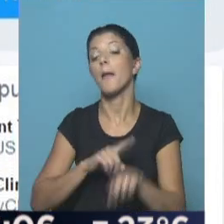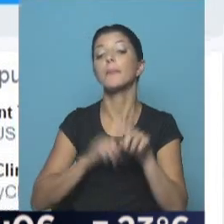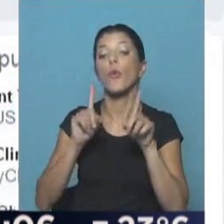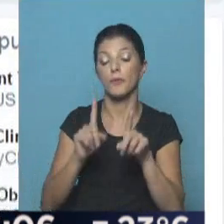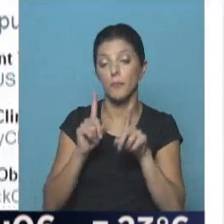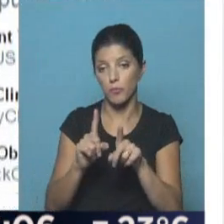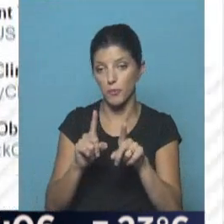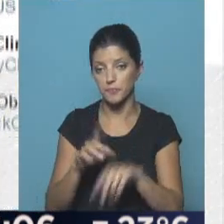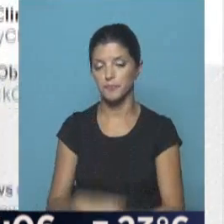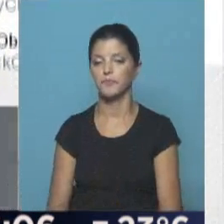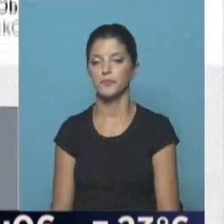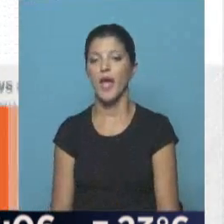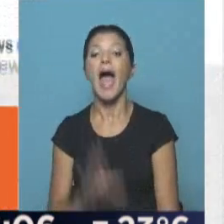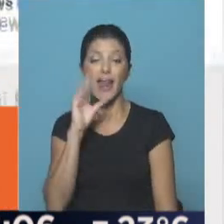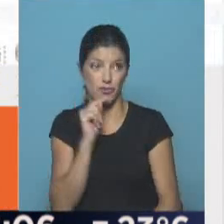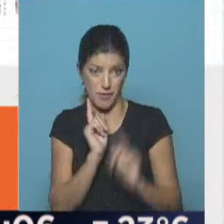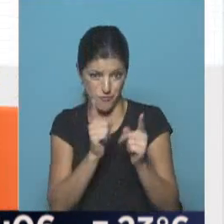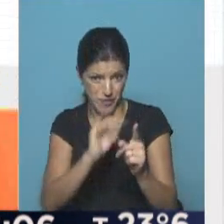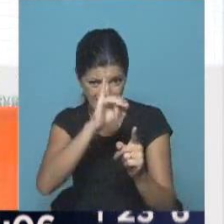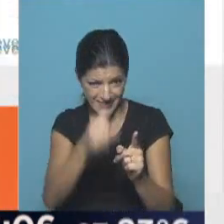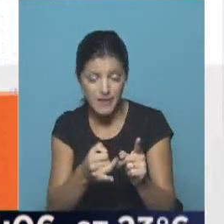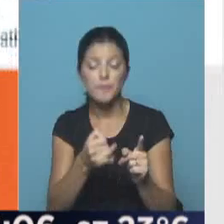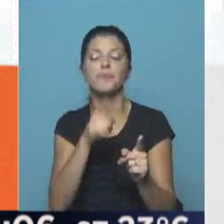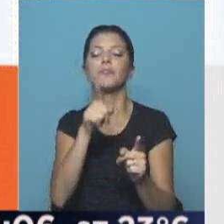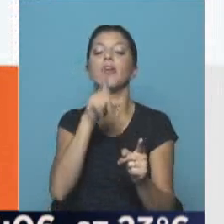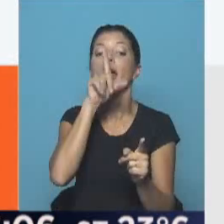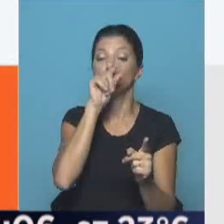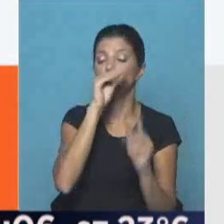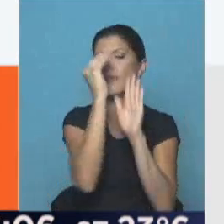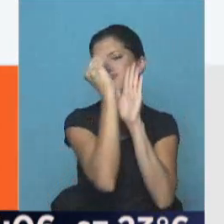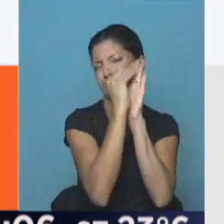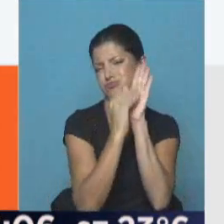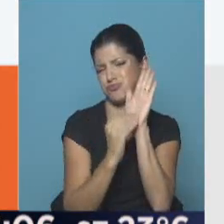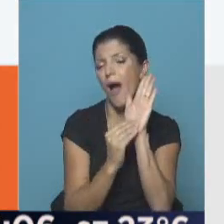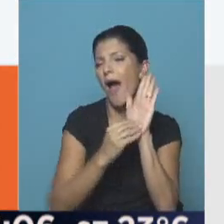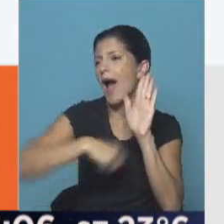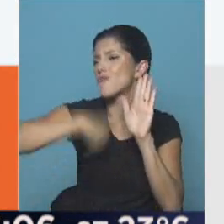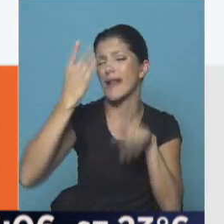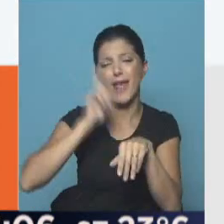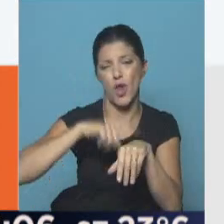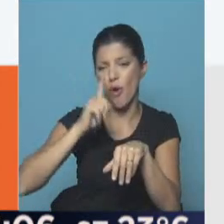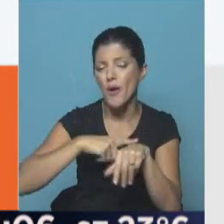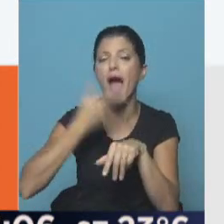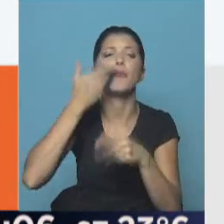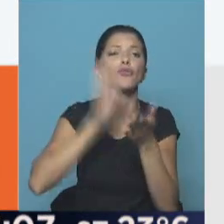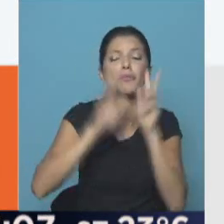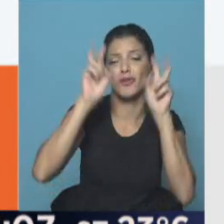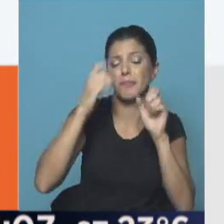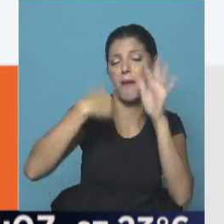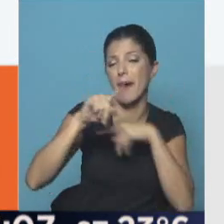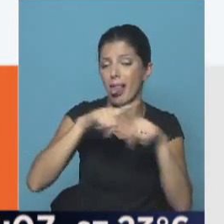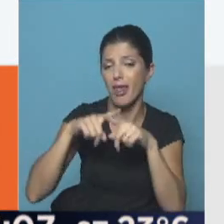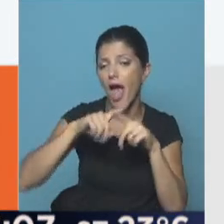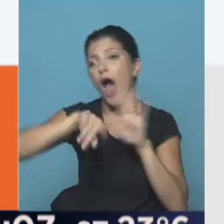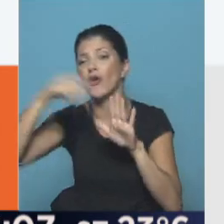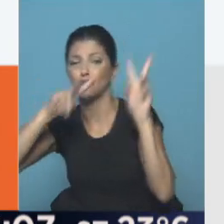una de las pocas cuestiones que aún mantiene, Trump sigue disparando tweets a cualquier hora en los que abarca desde los temas más triviales a otros